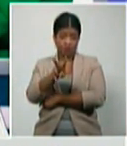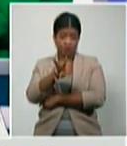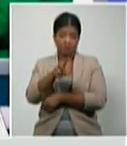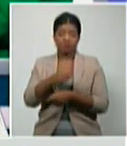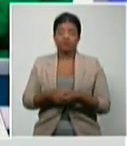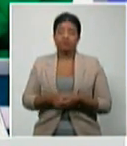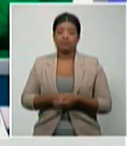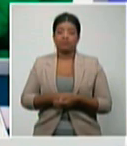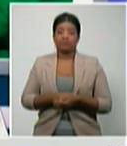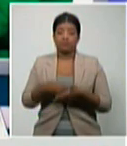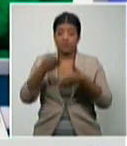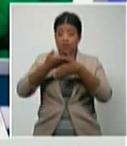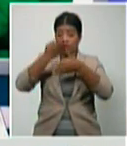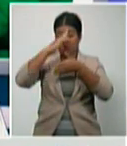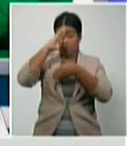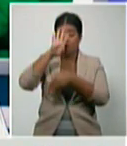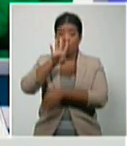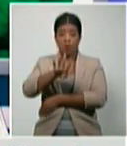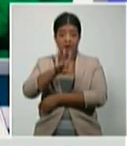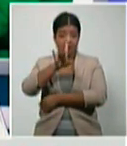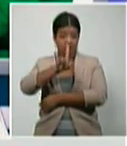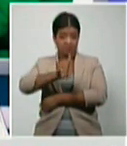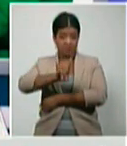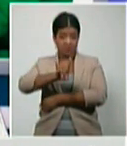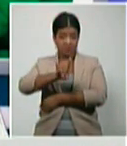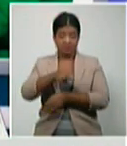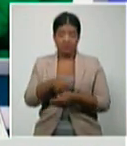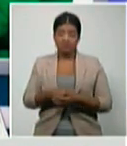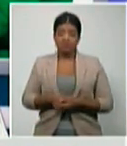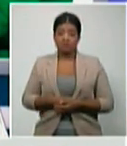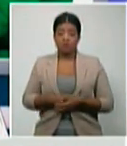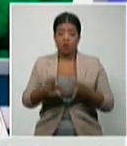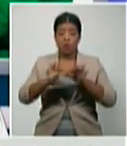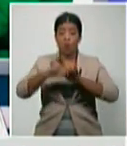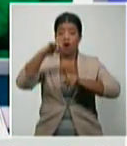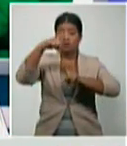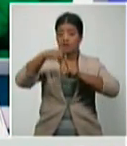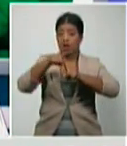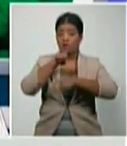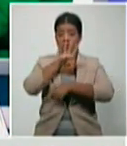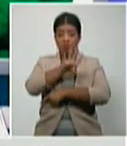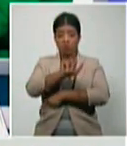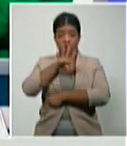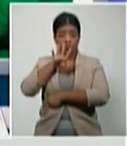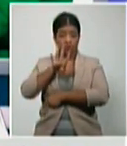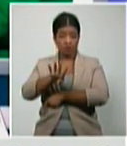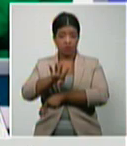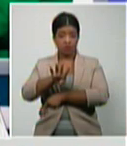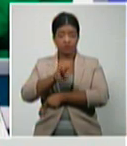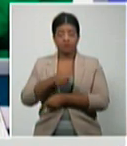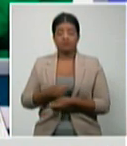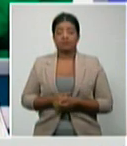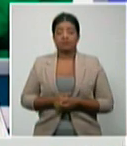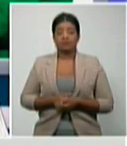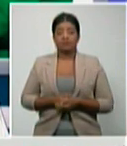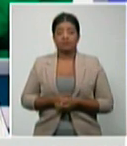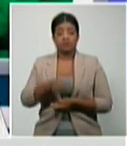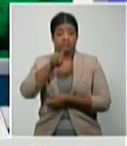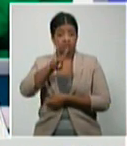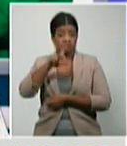de Cuba 49, Guantánamo 44, Villa Clara